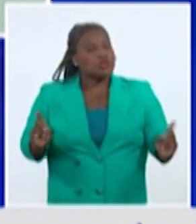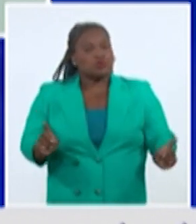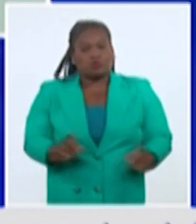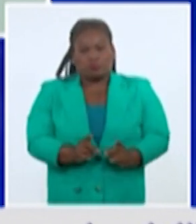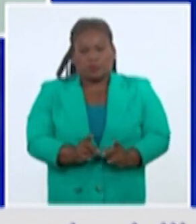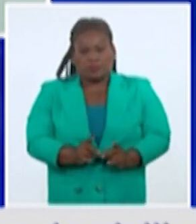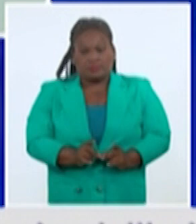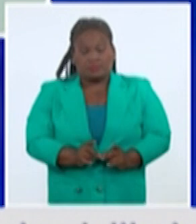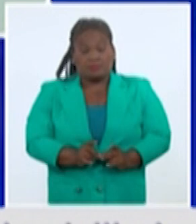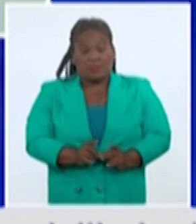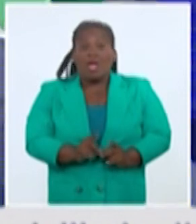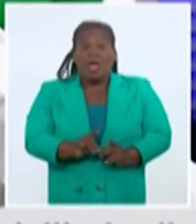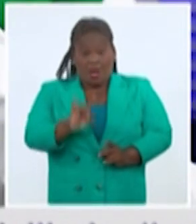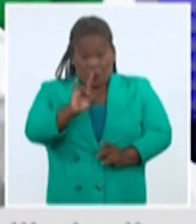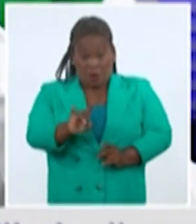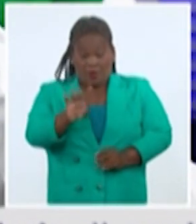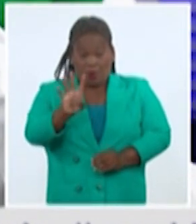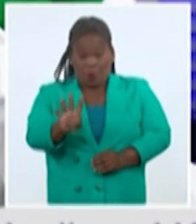los